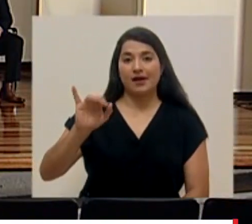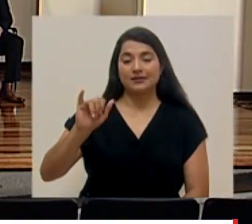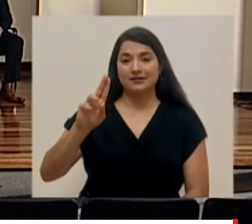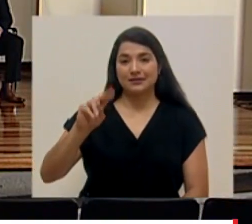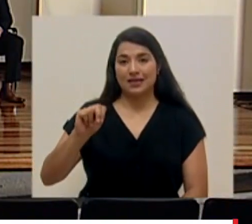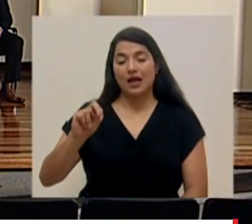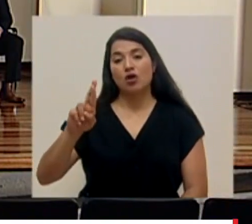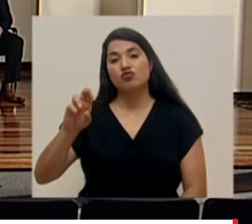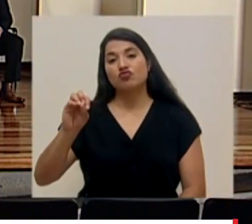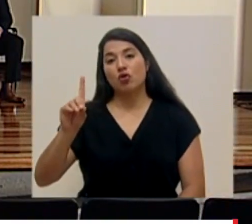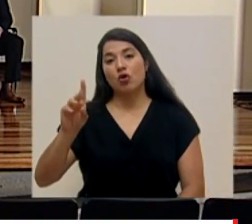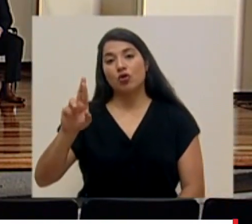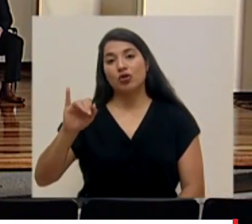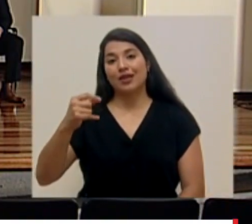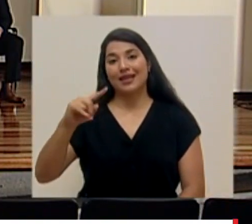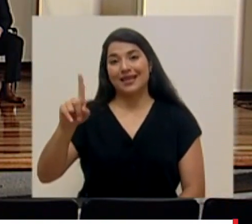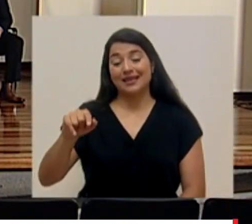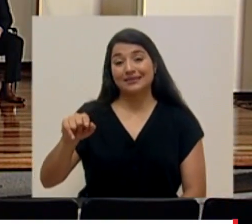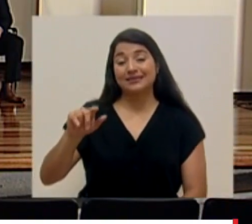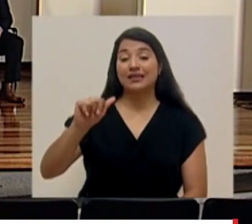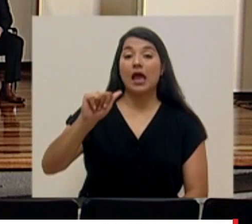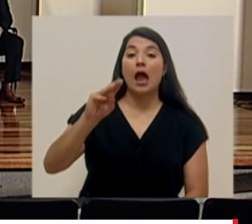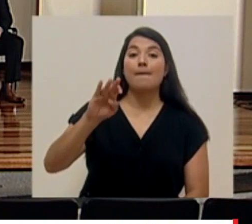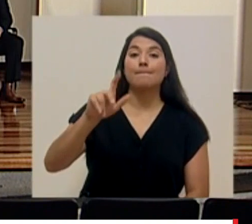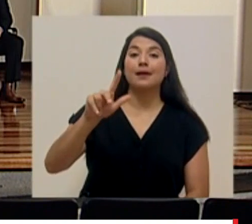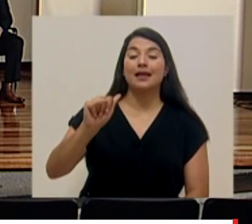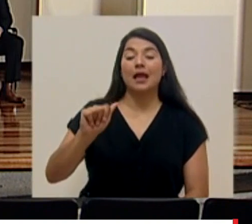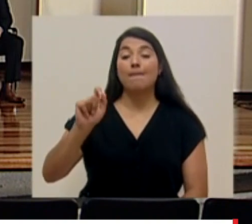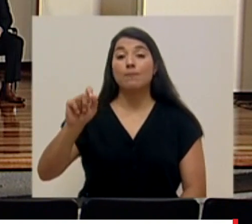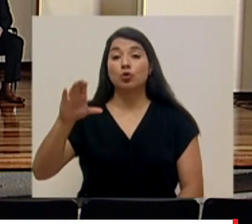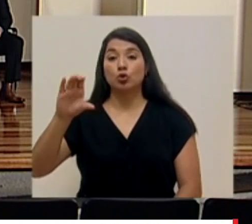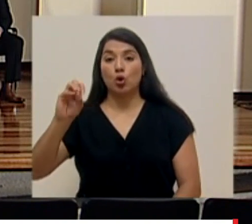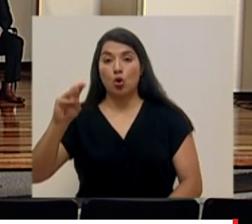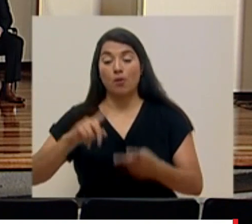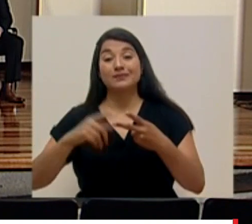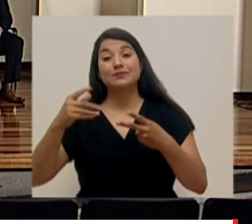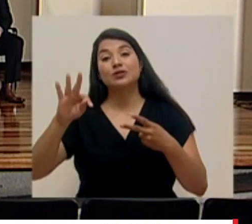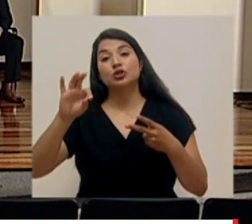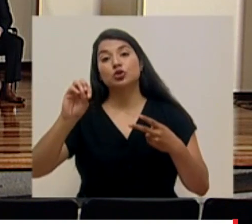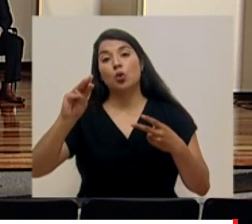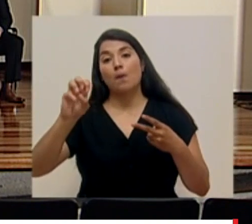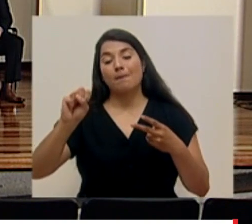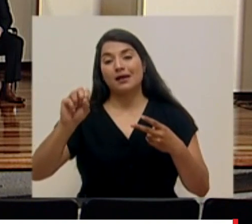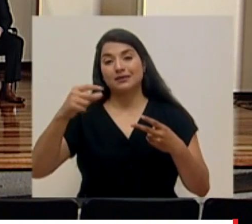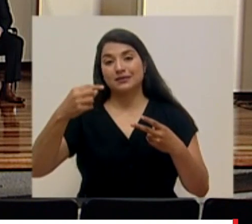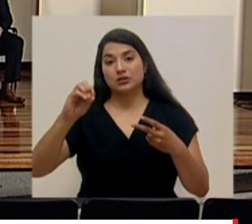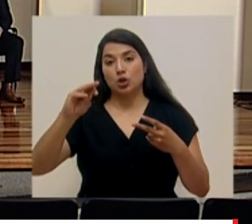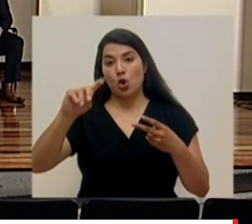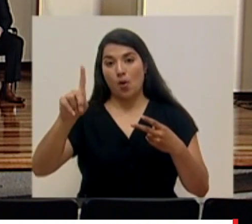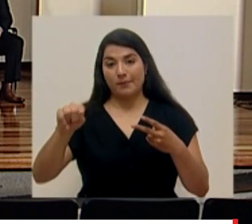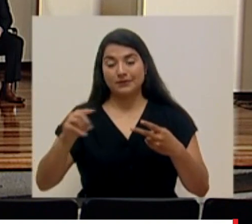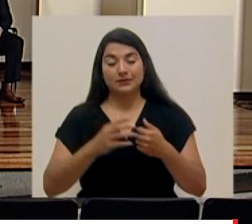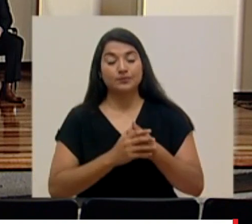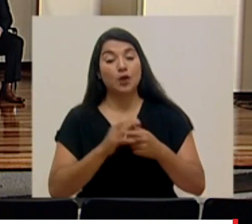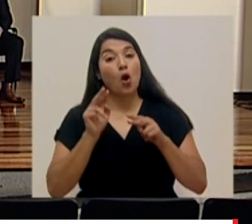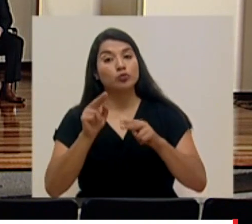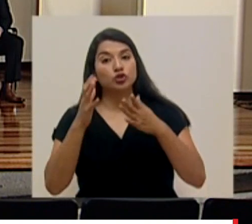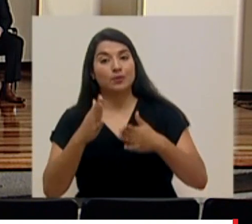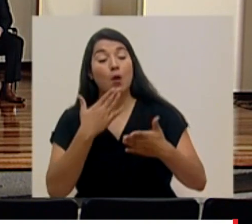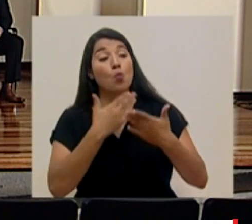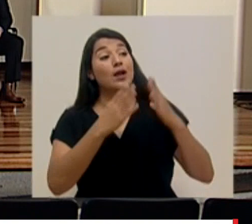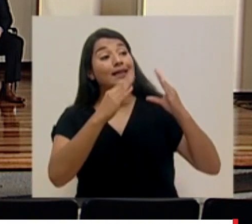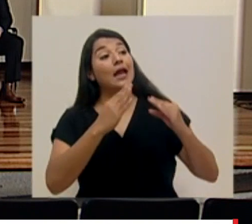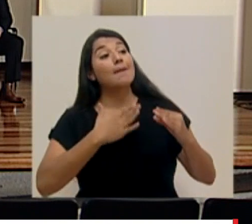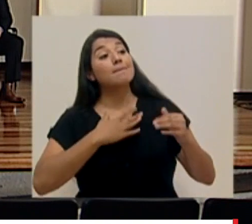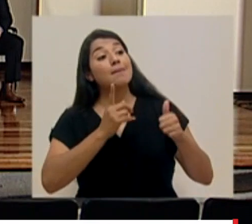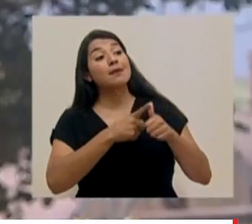su pregunta. De seguido, Tomás Gómez del medio digital El Observador. Buenas tardes, mi pregunta es la primera